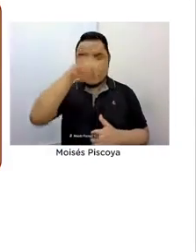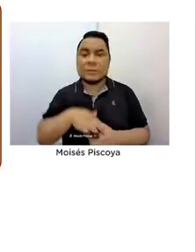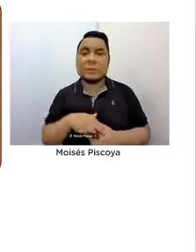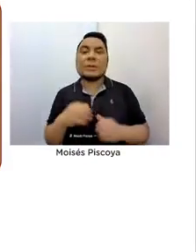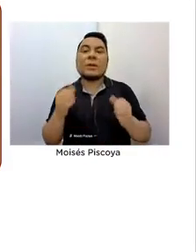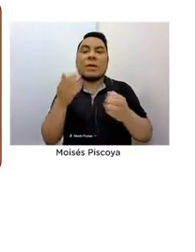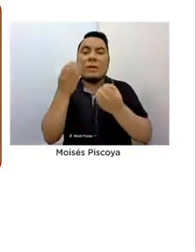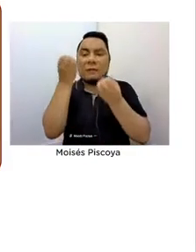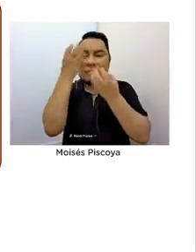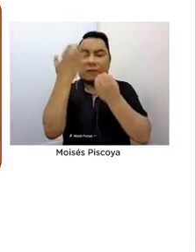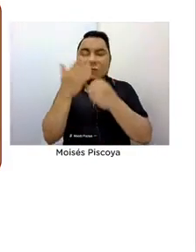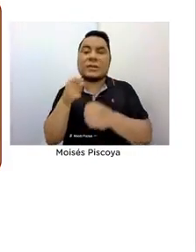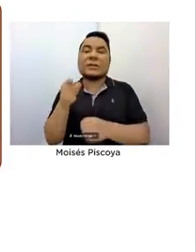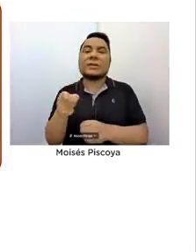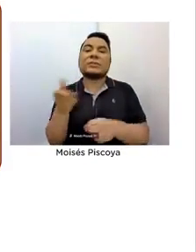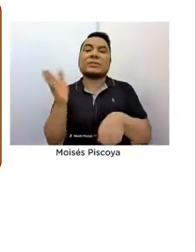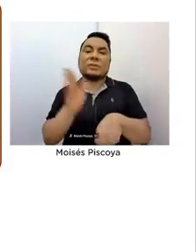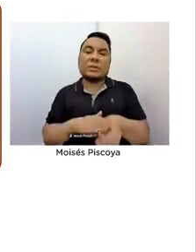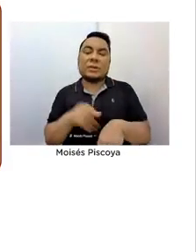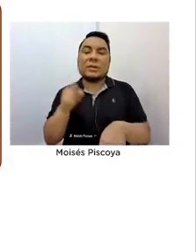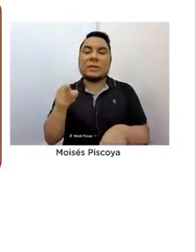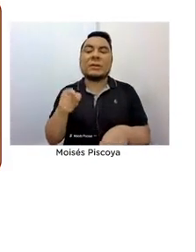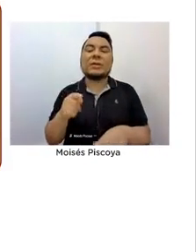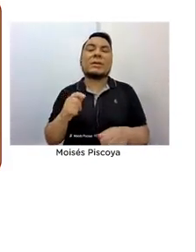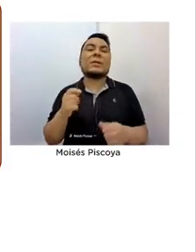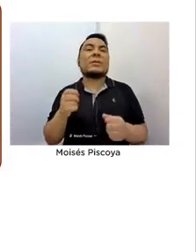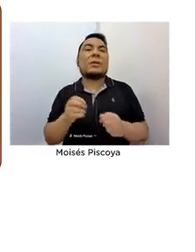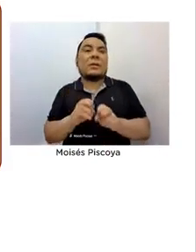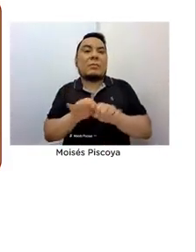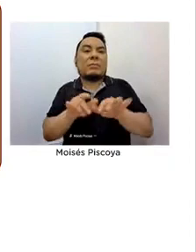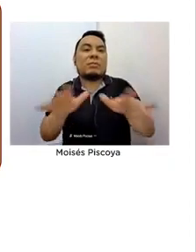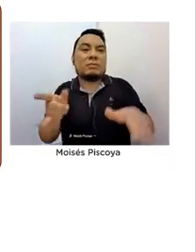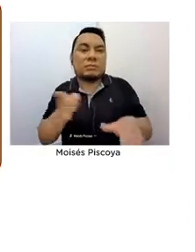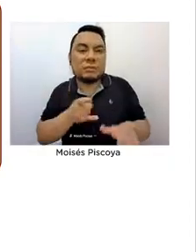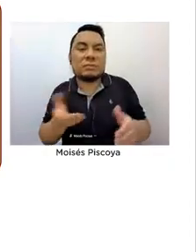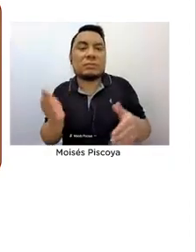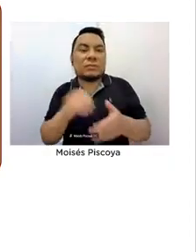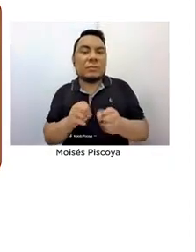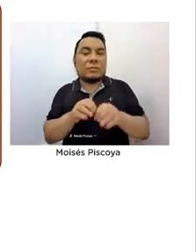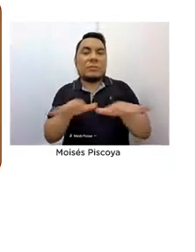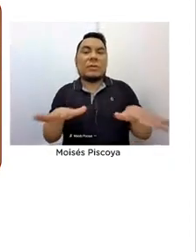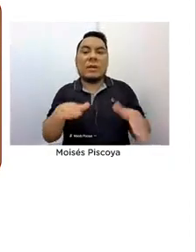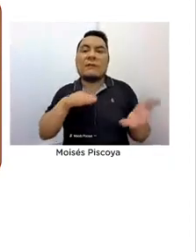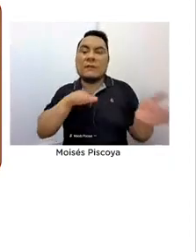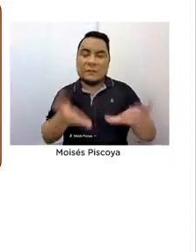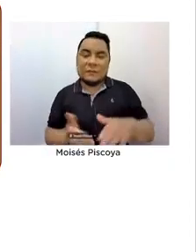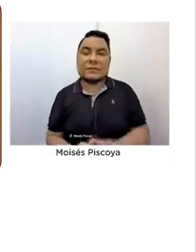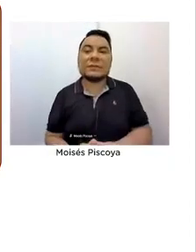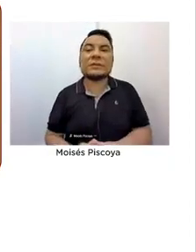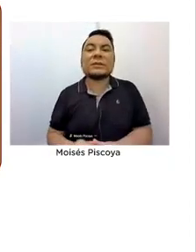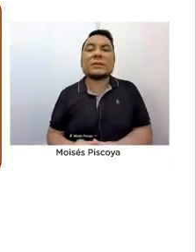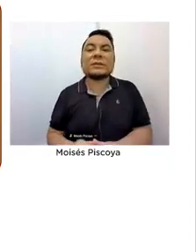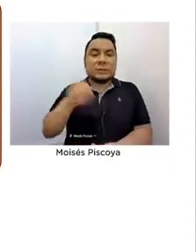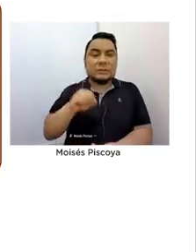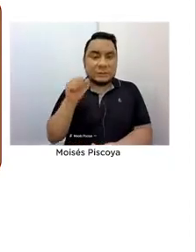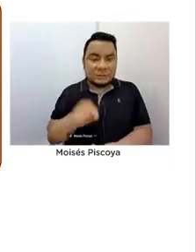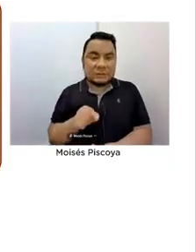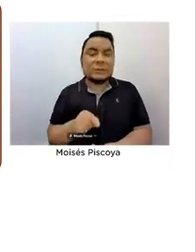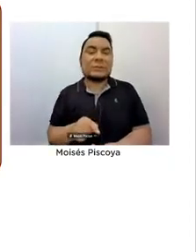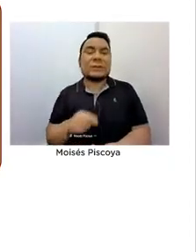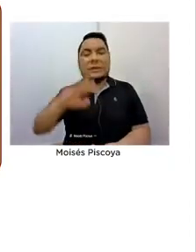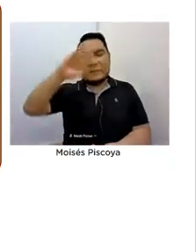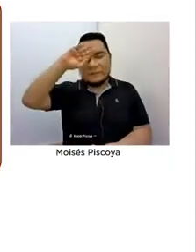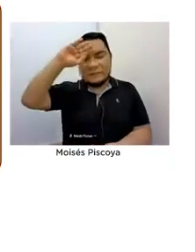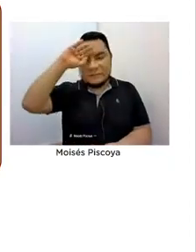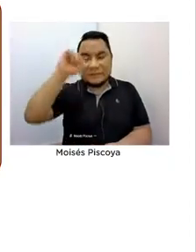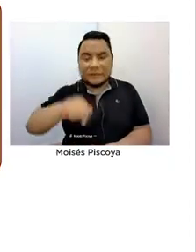compartido información sobre el incremento de contagios, sobre el incremento de fallecimientos, la letalidad de esta